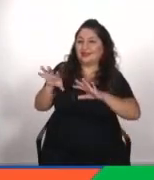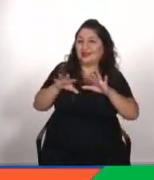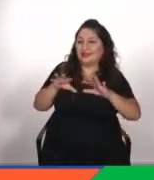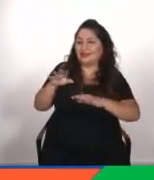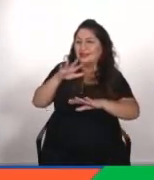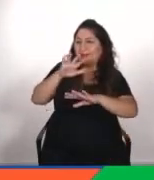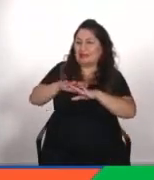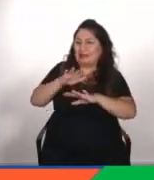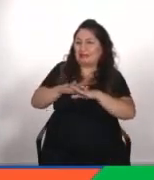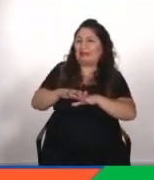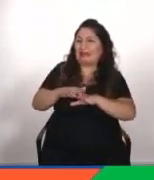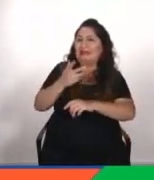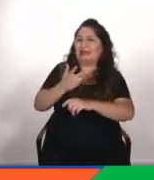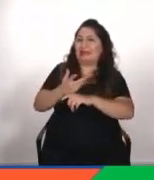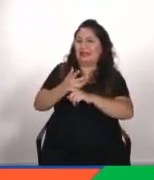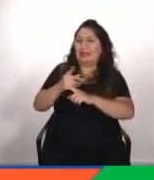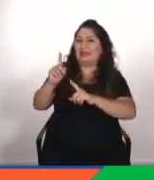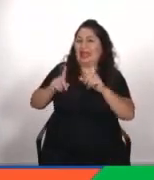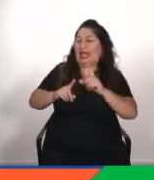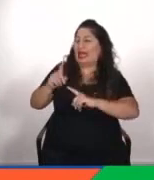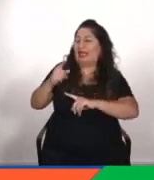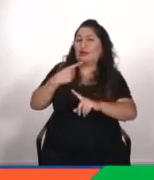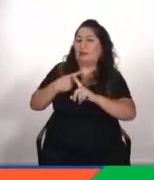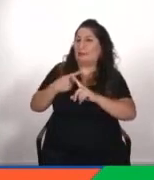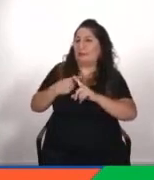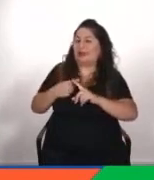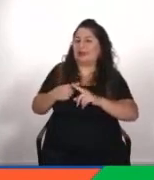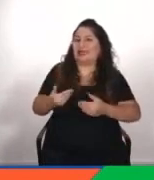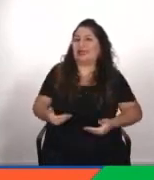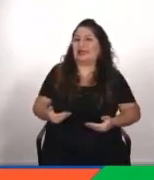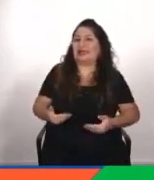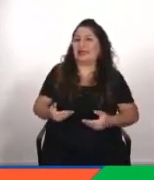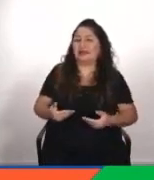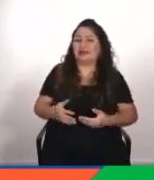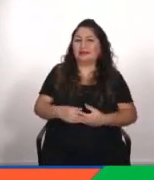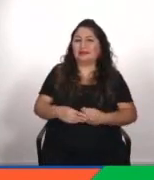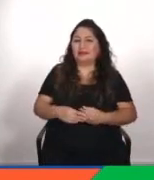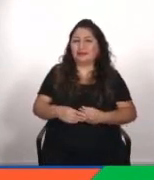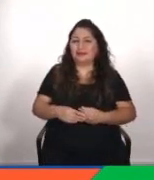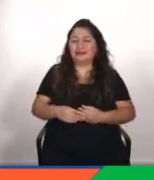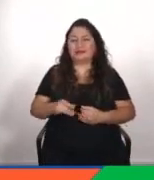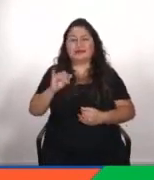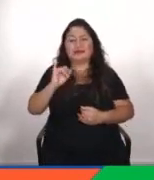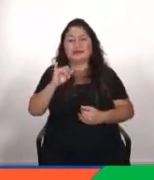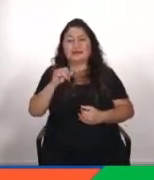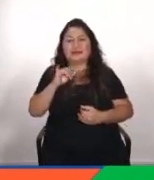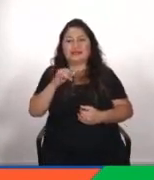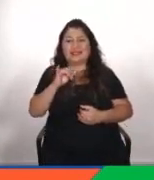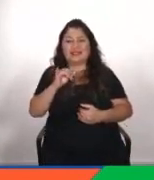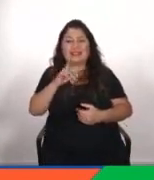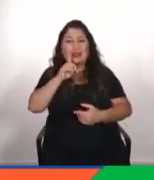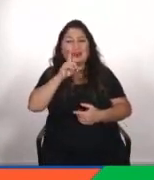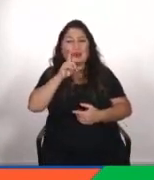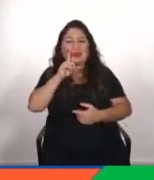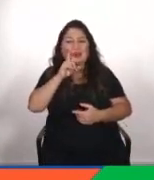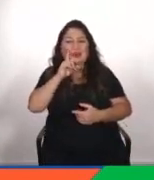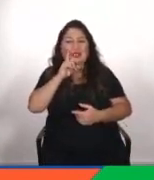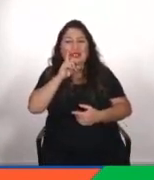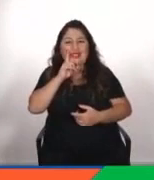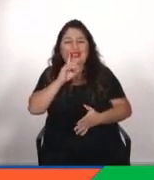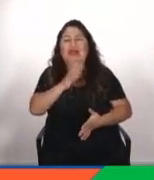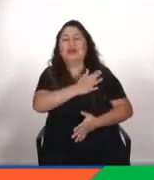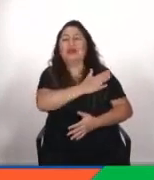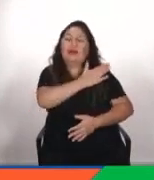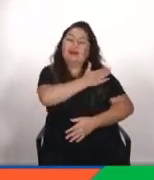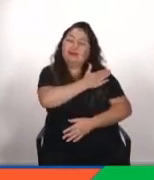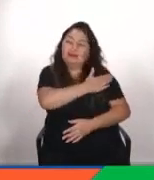como que hay algo, no sé, hay algo más aquí, no sé. Esas cosas que... A mí me parece que es como que tener el consuelo de que por fin